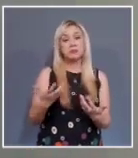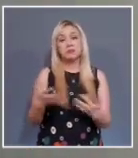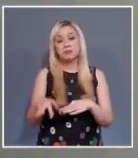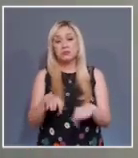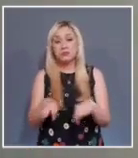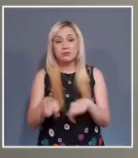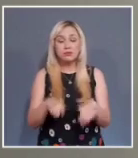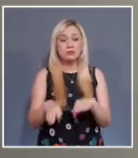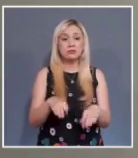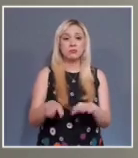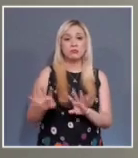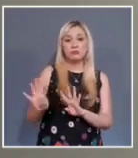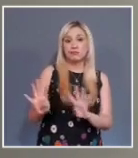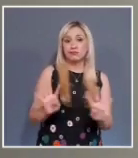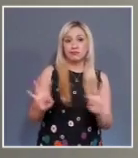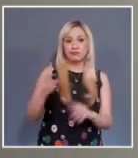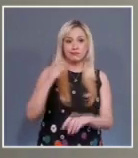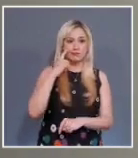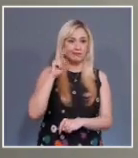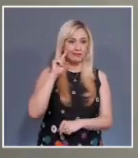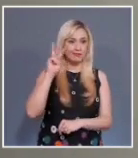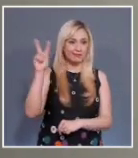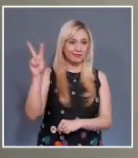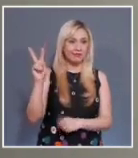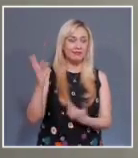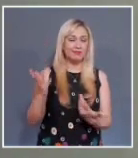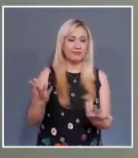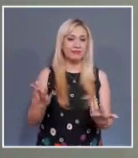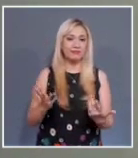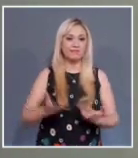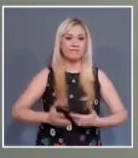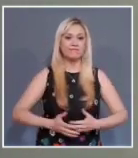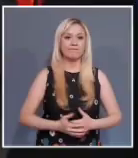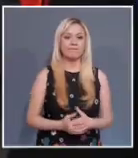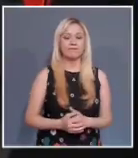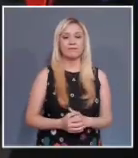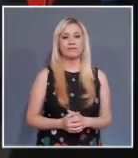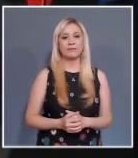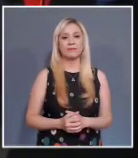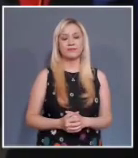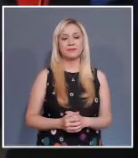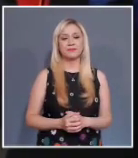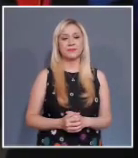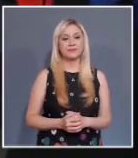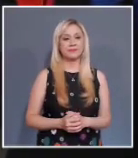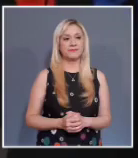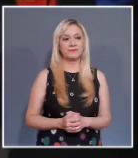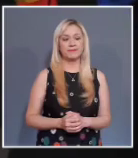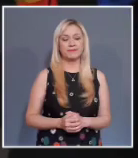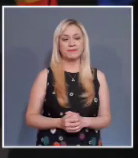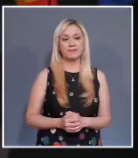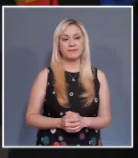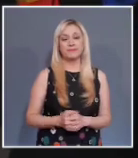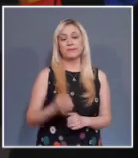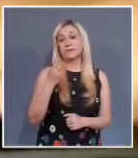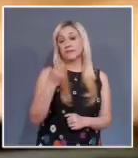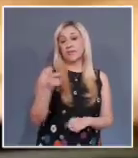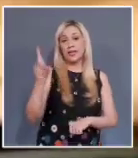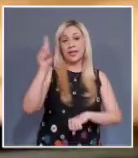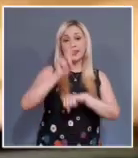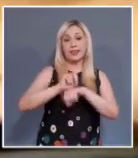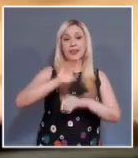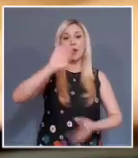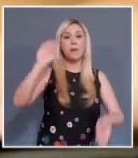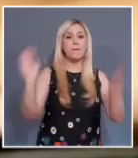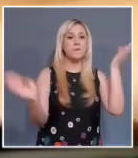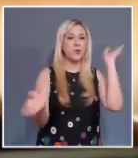estas niñas y niños generalmente no van a la escuela por estar trabajando. En el Día Mundial contra el Trabajo Infantil, que